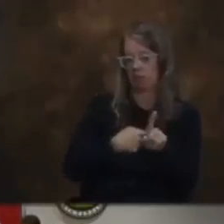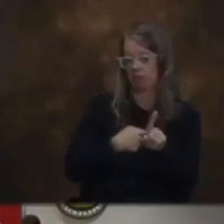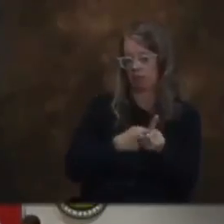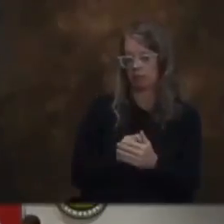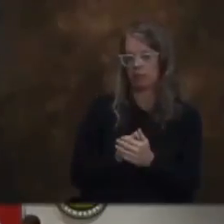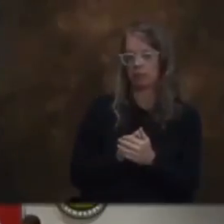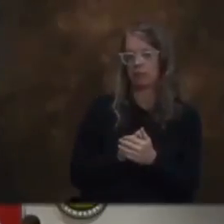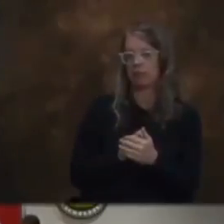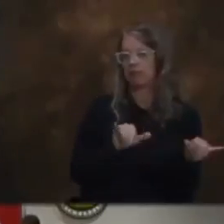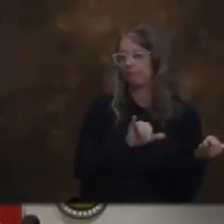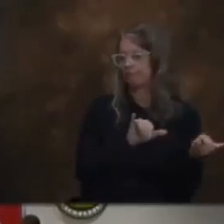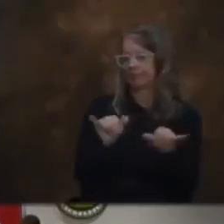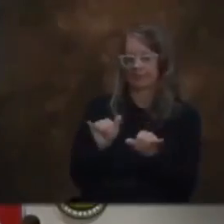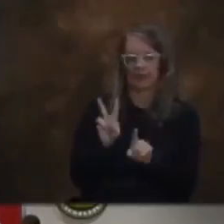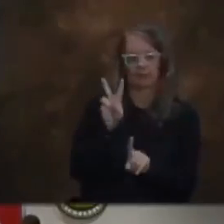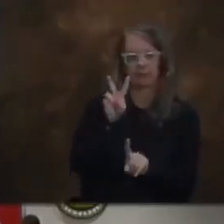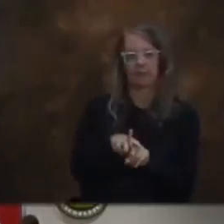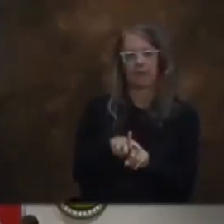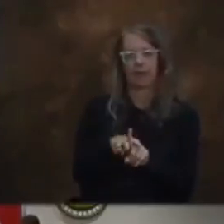para